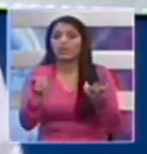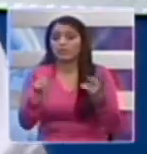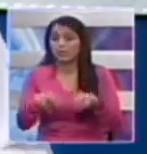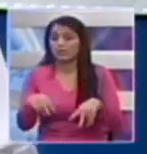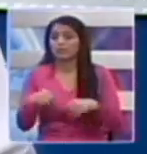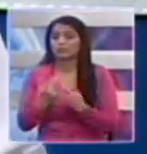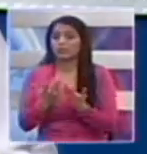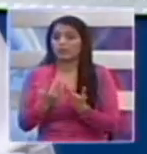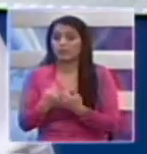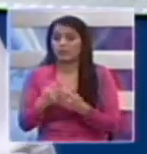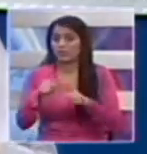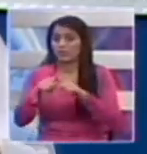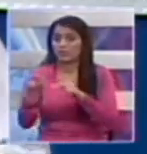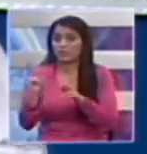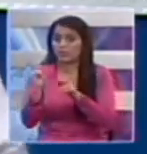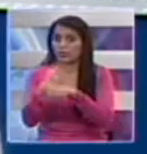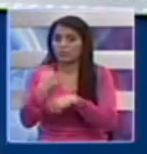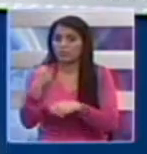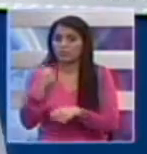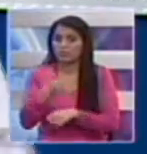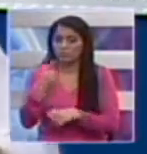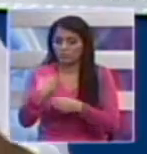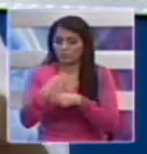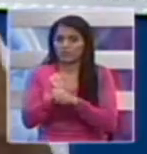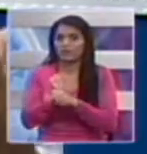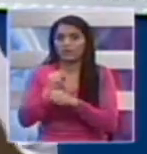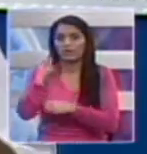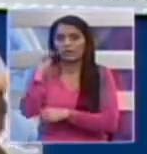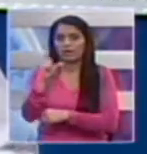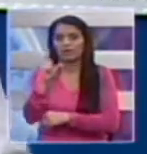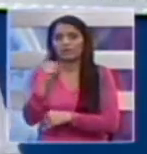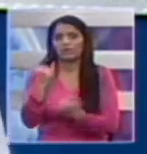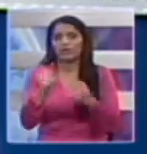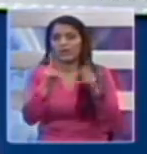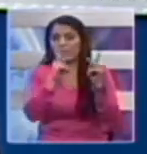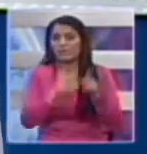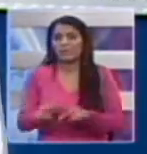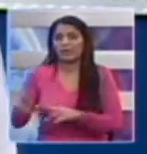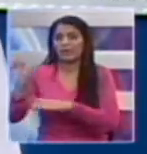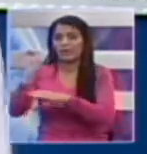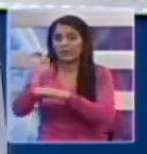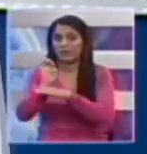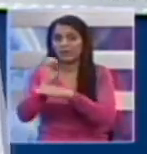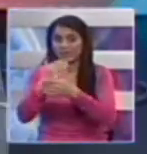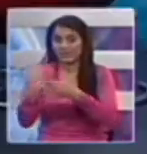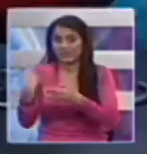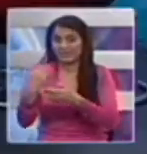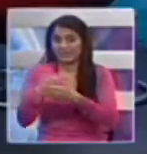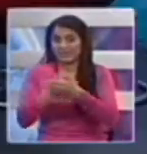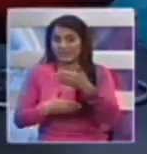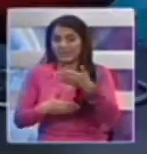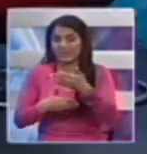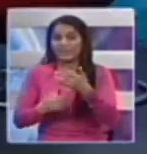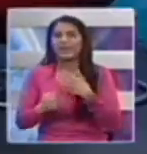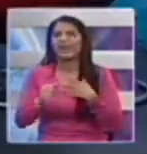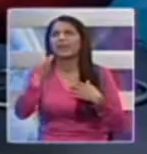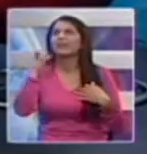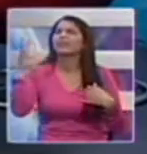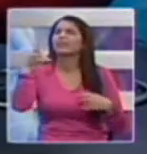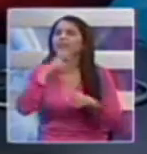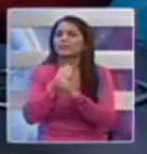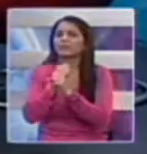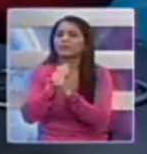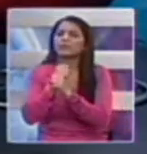por eso que nosotros, dentro de nuestro plan de gobierno, Plan Ecuador, que mire usted lo novedoso, ayer anoche tuvimos